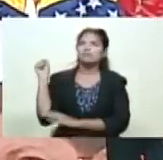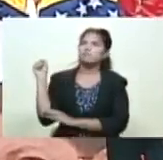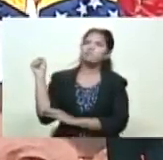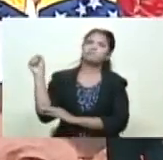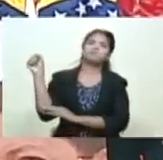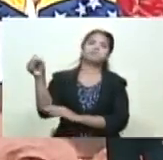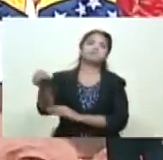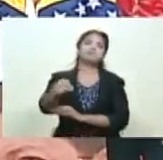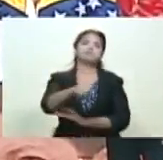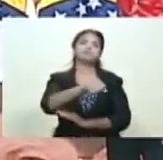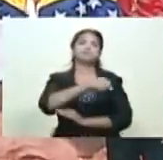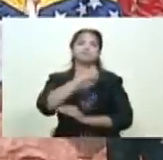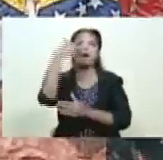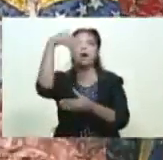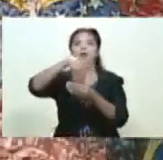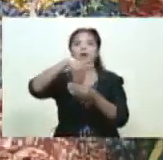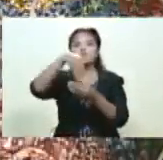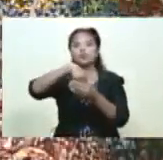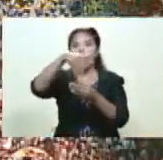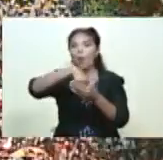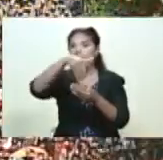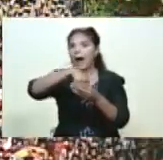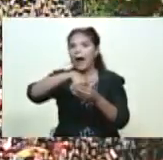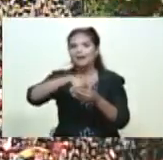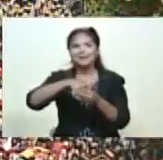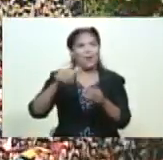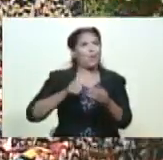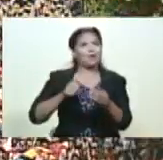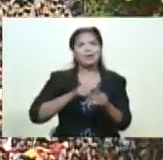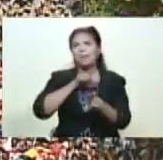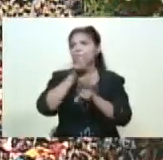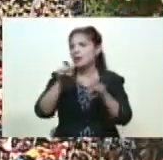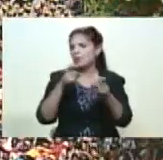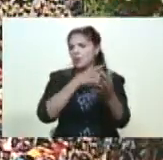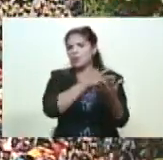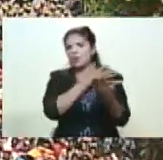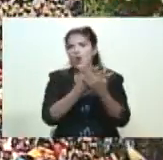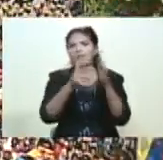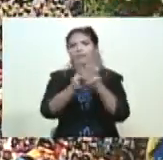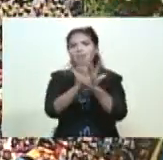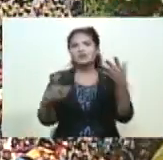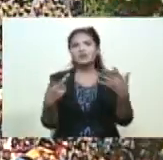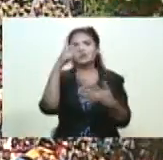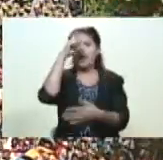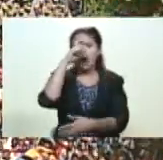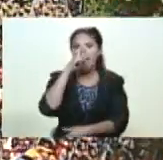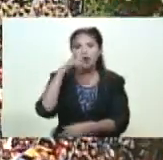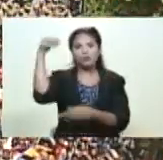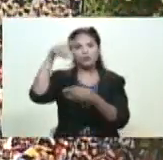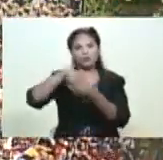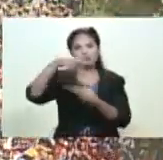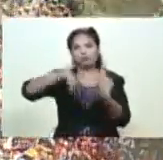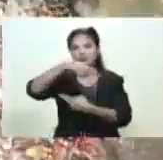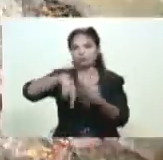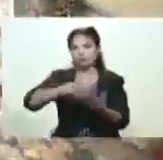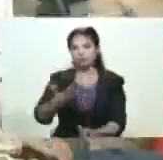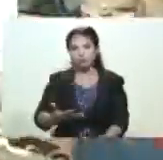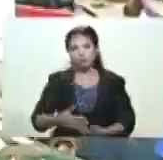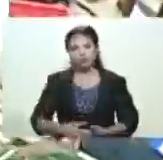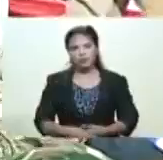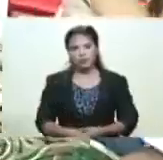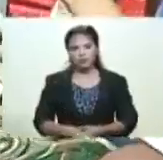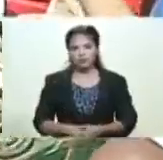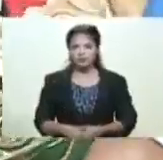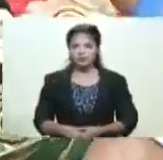de procesos electorales de todo tipo en estos 18 años que han pasado de